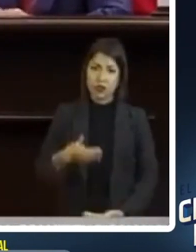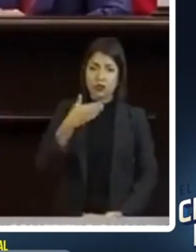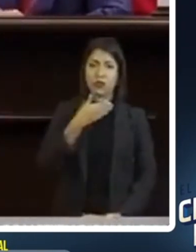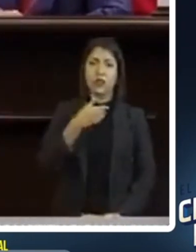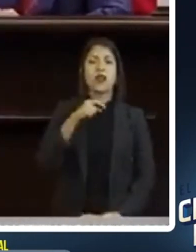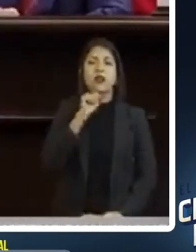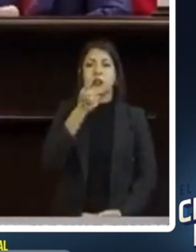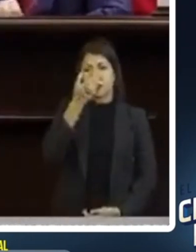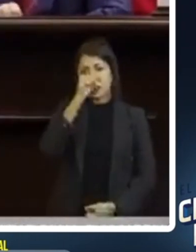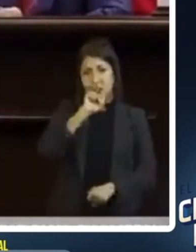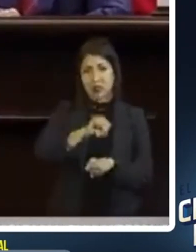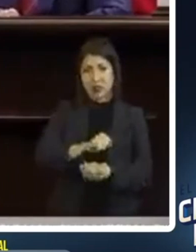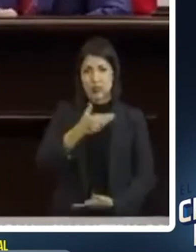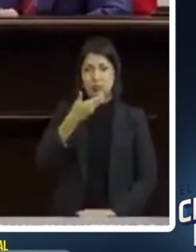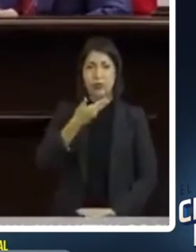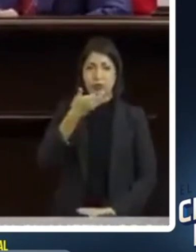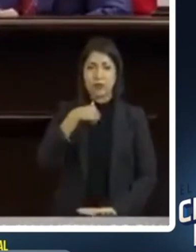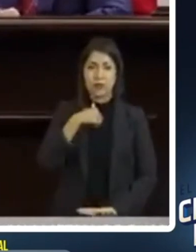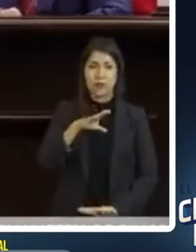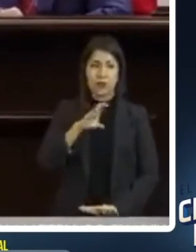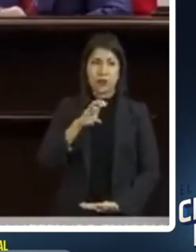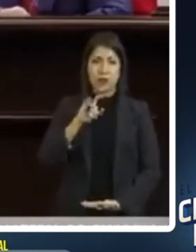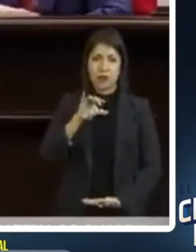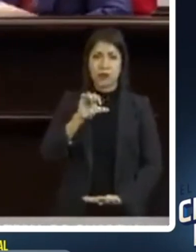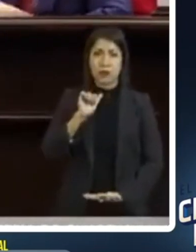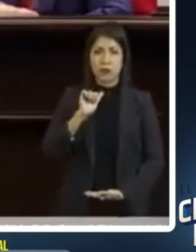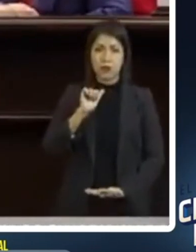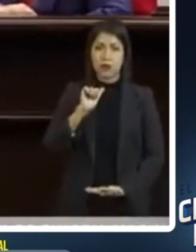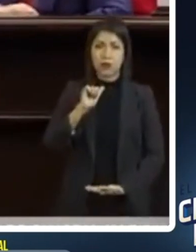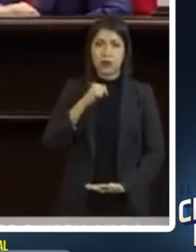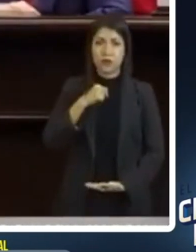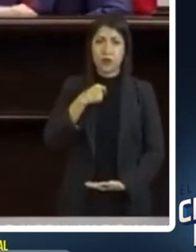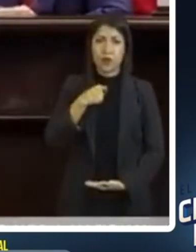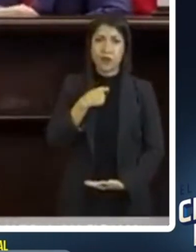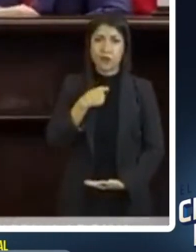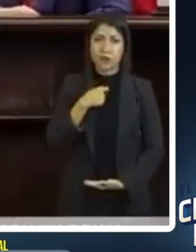secretariado ejecutivo del sistema de seguridad pública hacía como que no recibía nada.